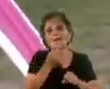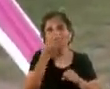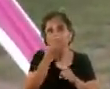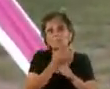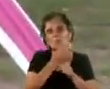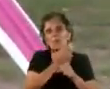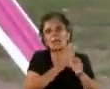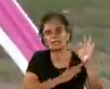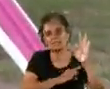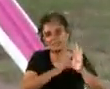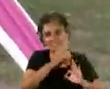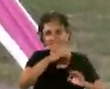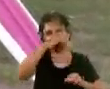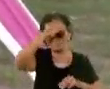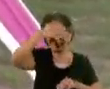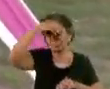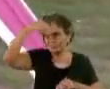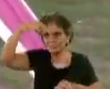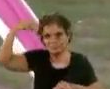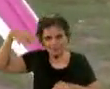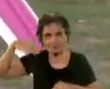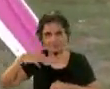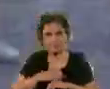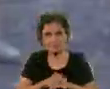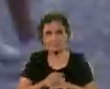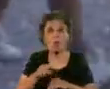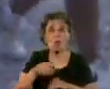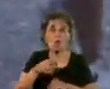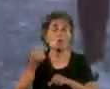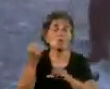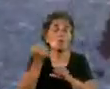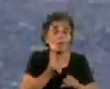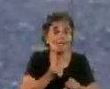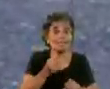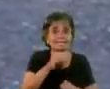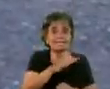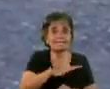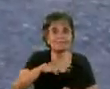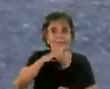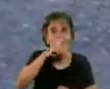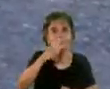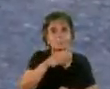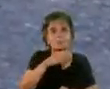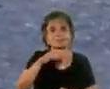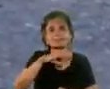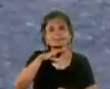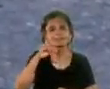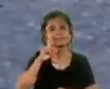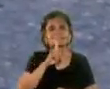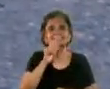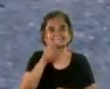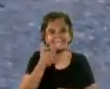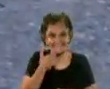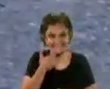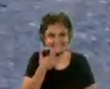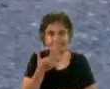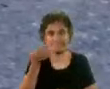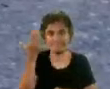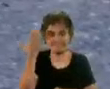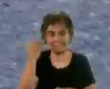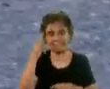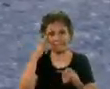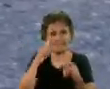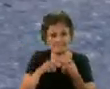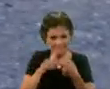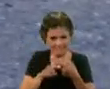a iluminación. Tenemos varios parques, por ejemplo el de San Gita, que tuvimos el desafío y hemos cumplido el